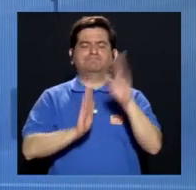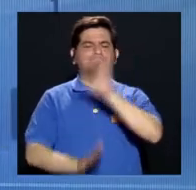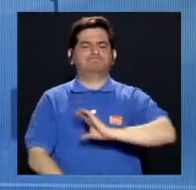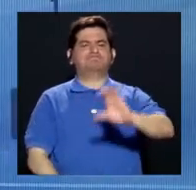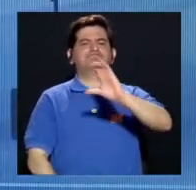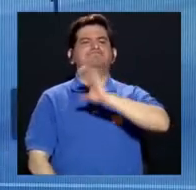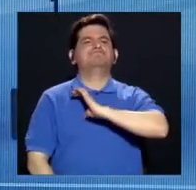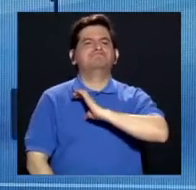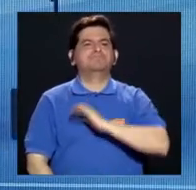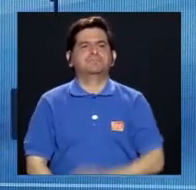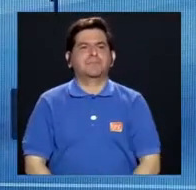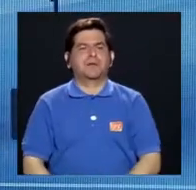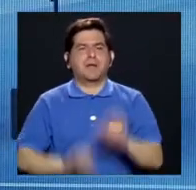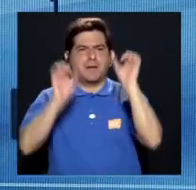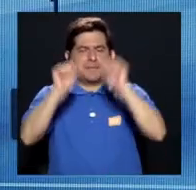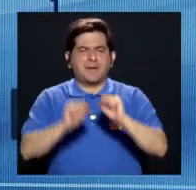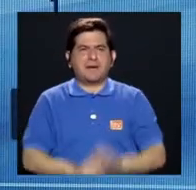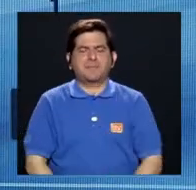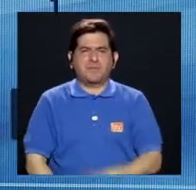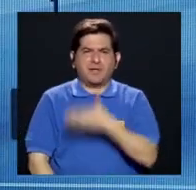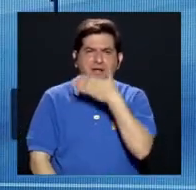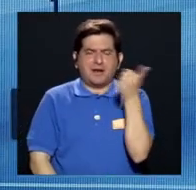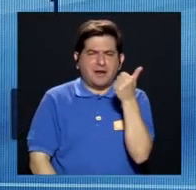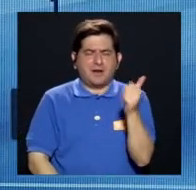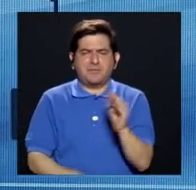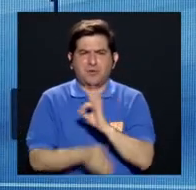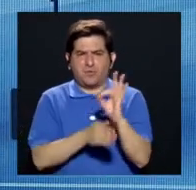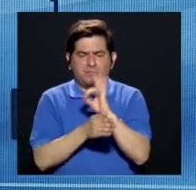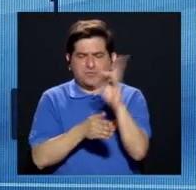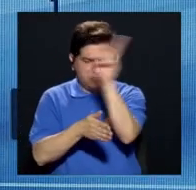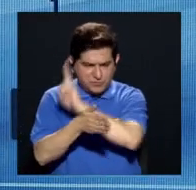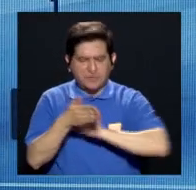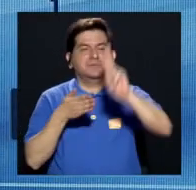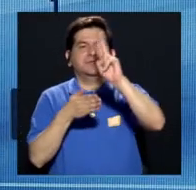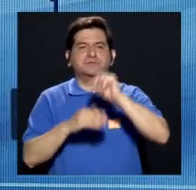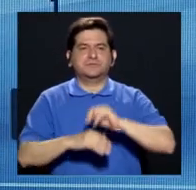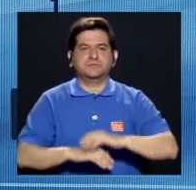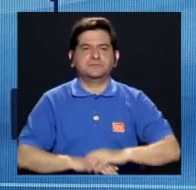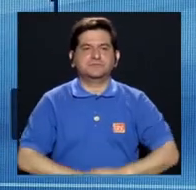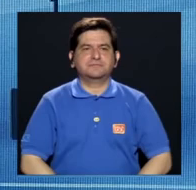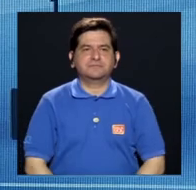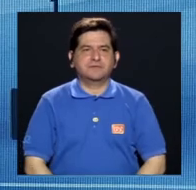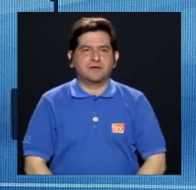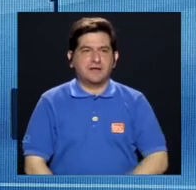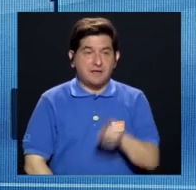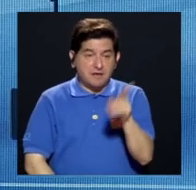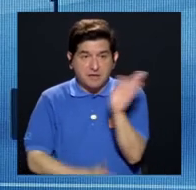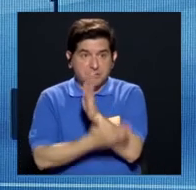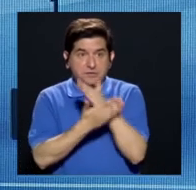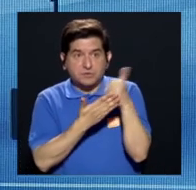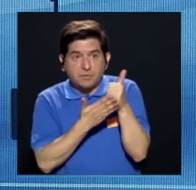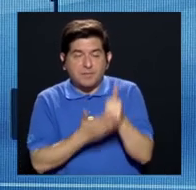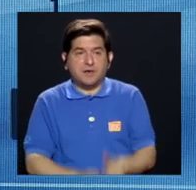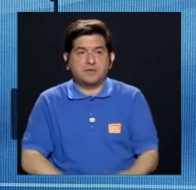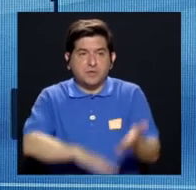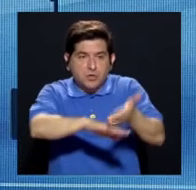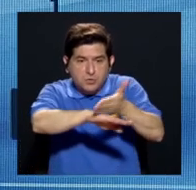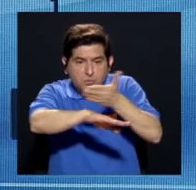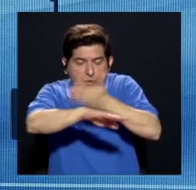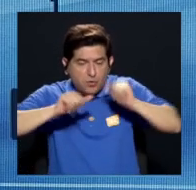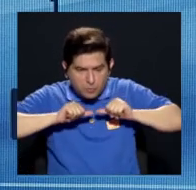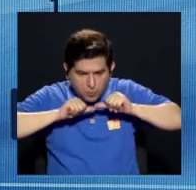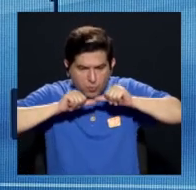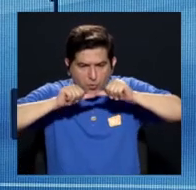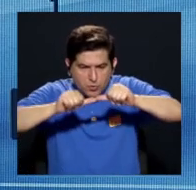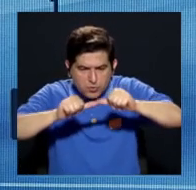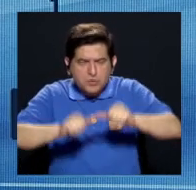calidad para el ejercicio óptimo de la academia. Y esto es parte de un mejoramiento